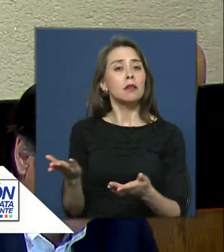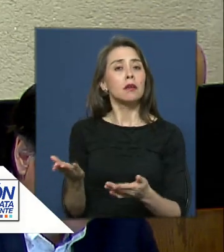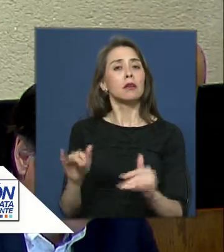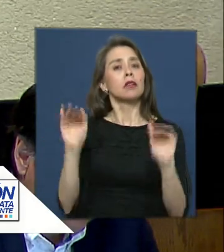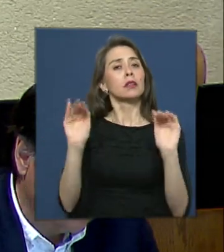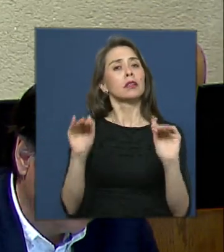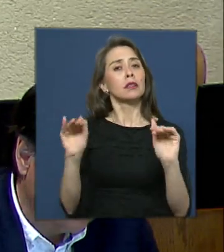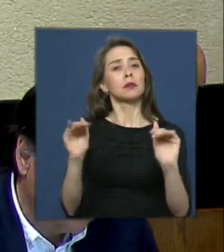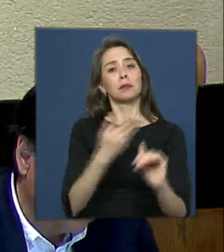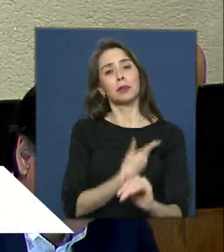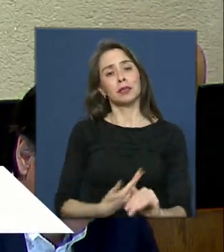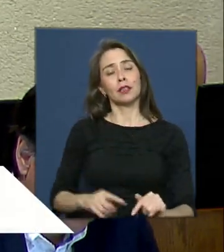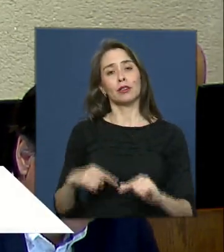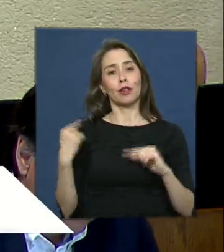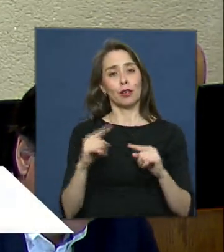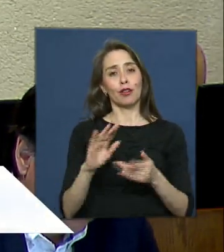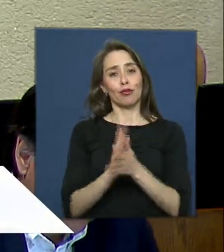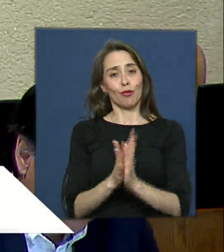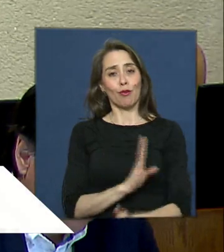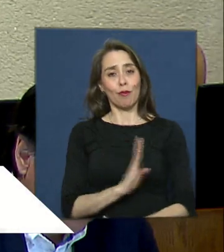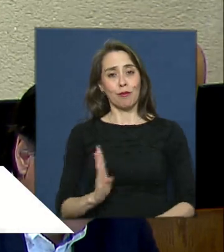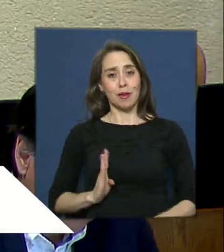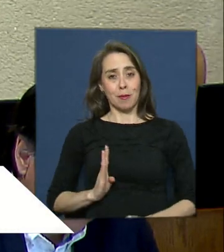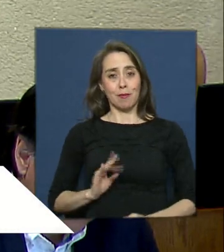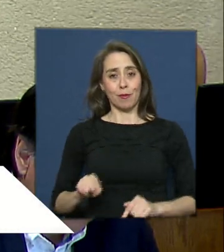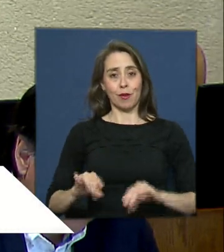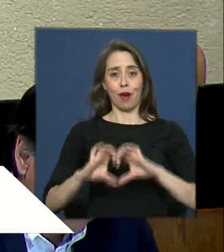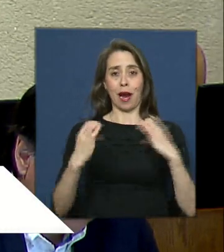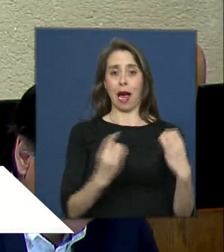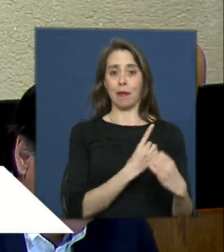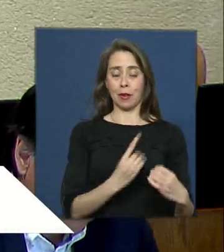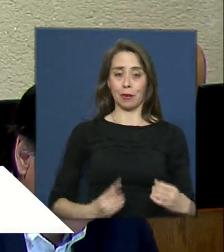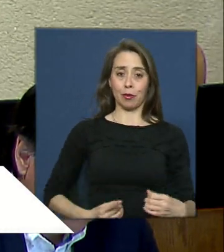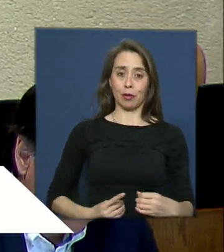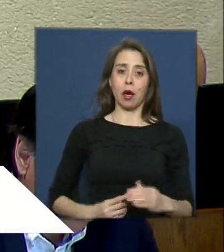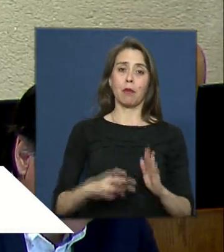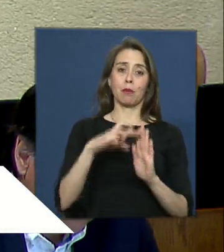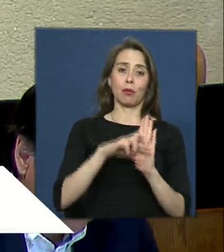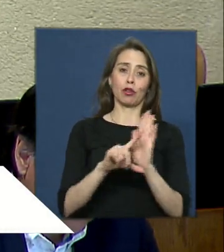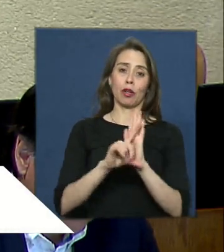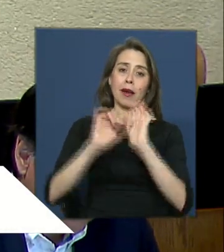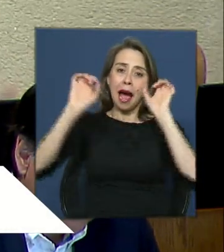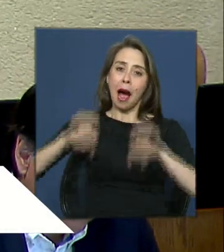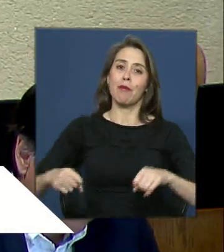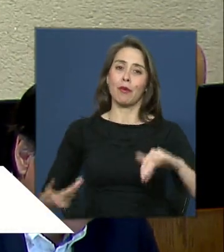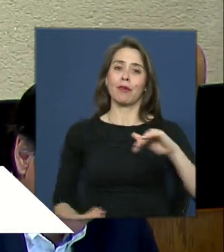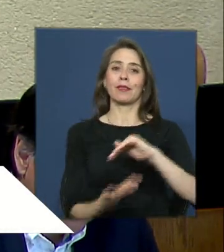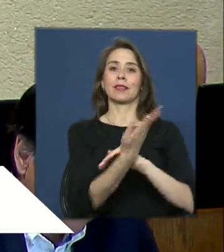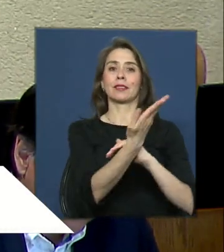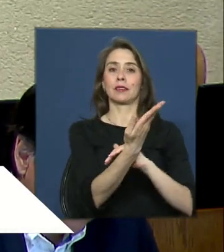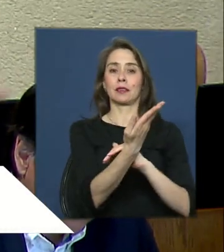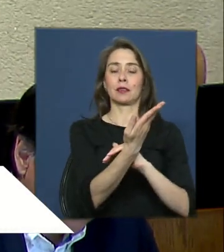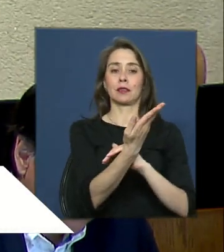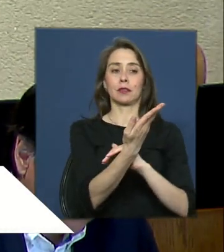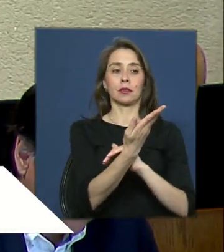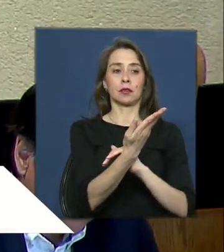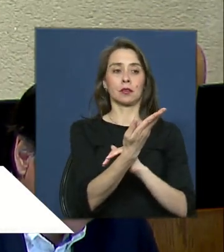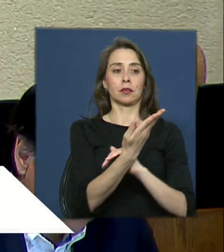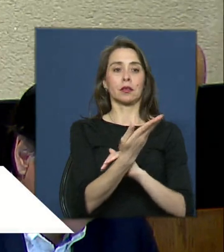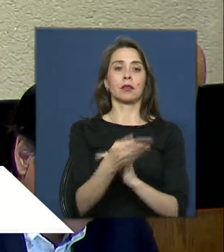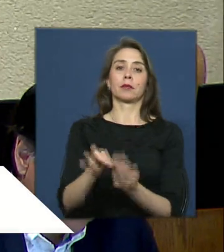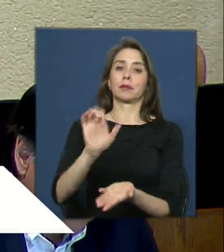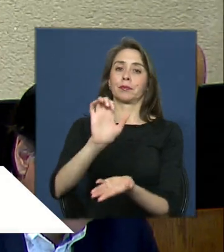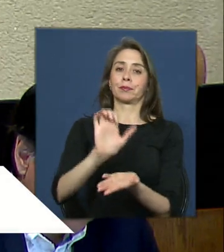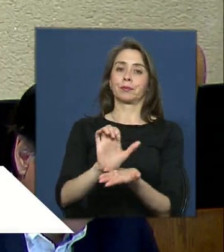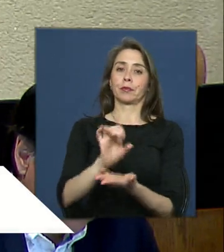manera unánime esta sala de la Cámara de Diputados pueda despachar este proyecto de ley, porque reconocemos que el Estado